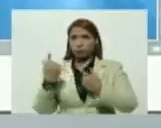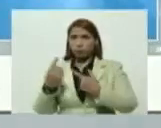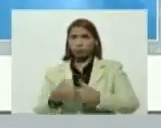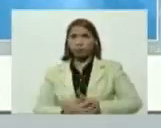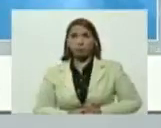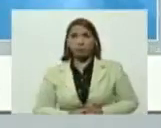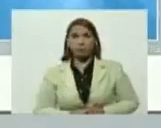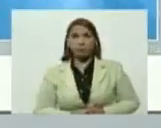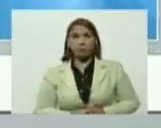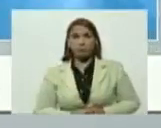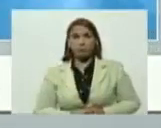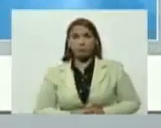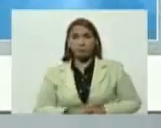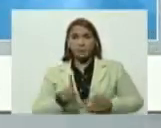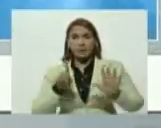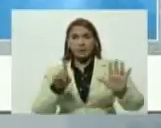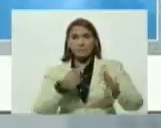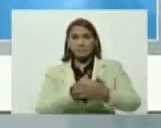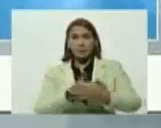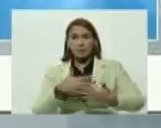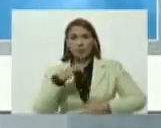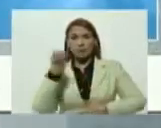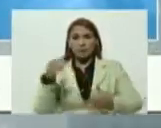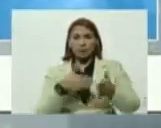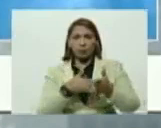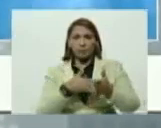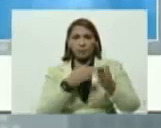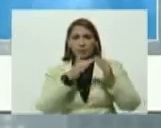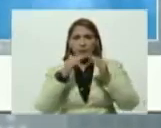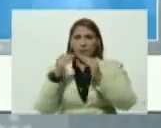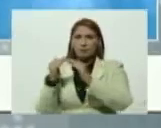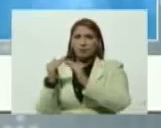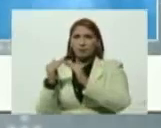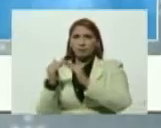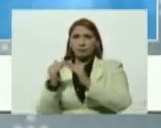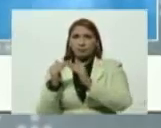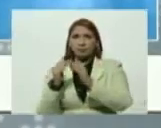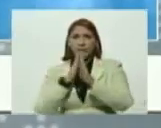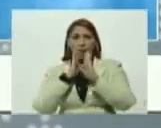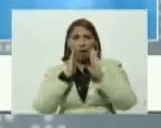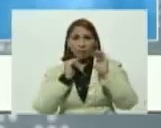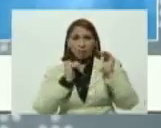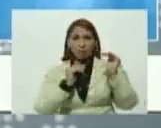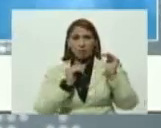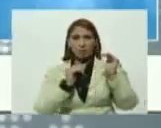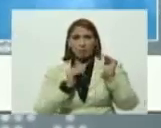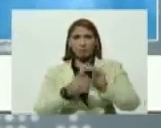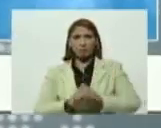a los 6.500.000 hogares que atiende